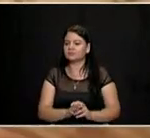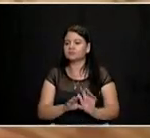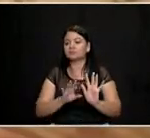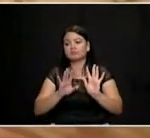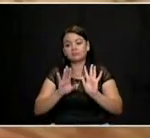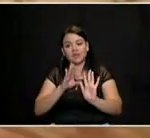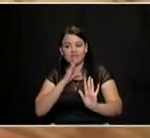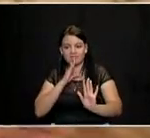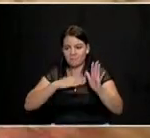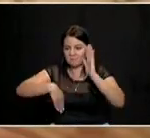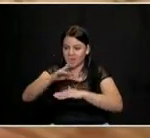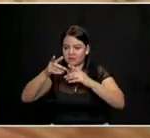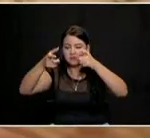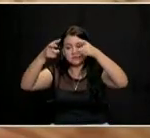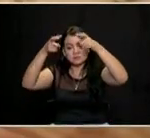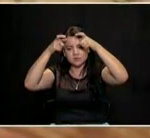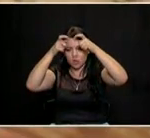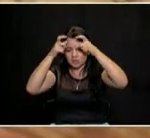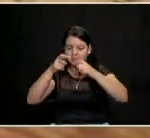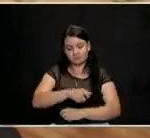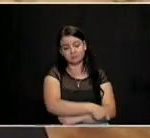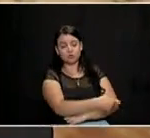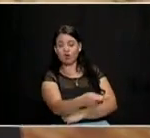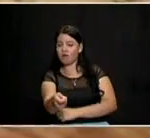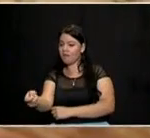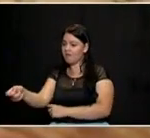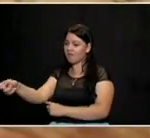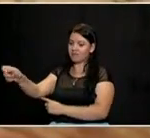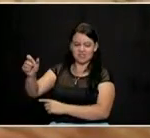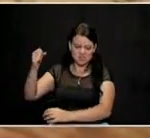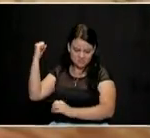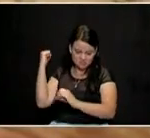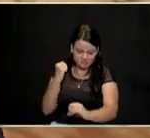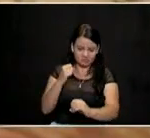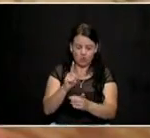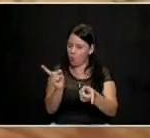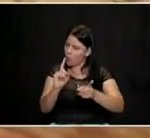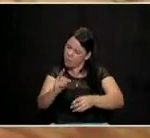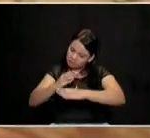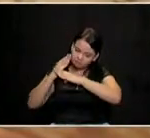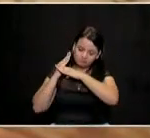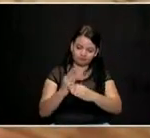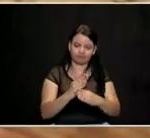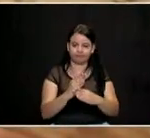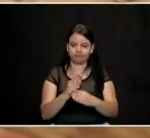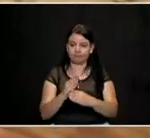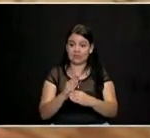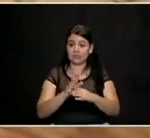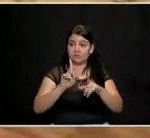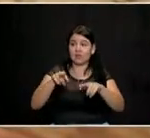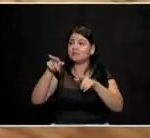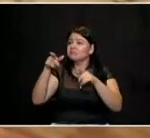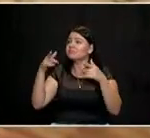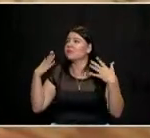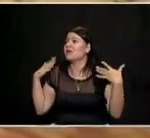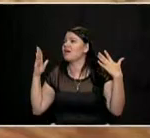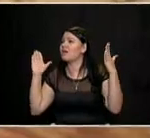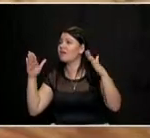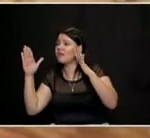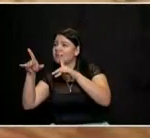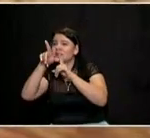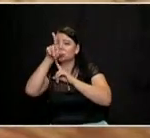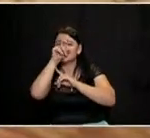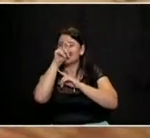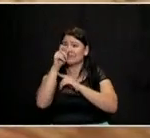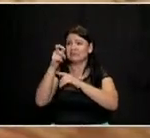práctica cruenta contra los animales trabajaremos para combatir el tráfico de fauna silvestre que es un problema que